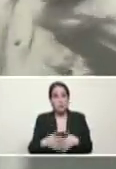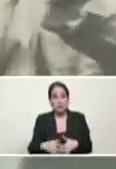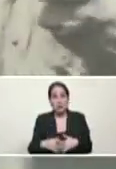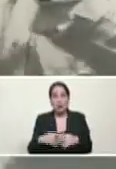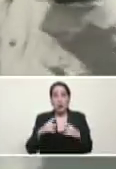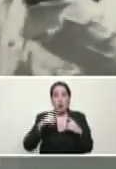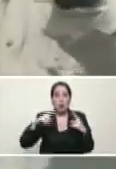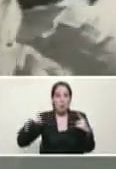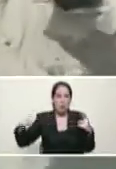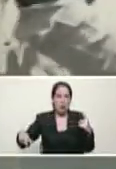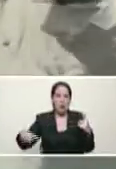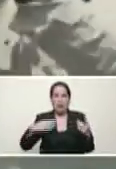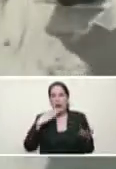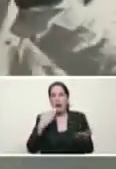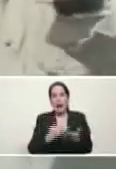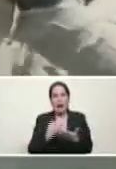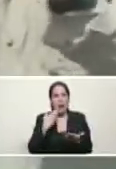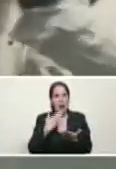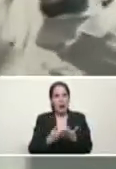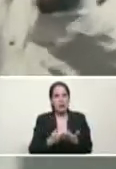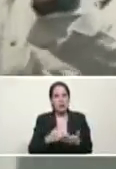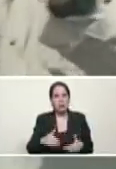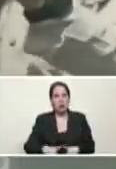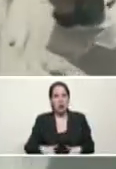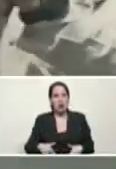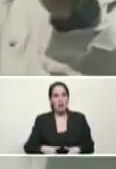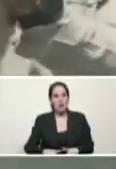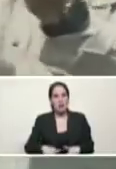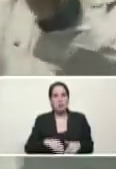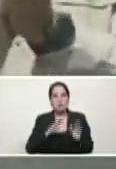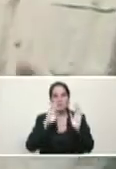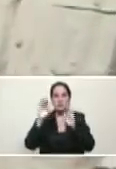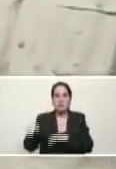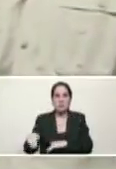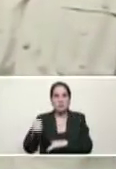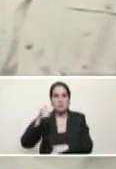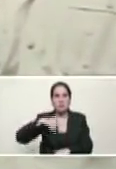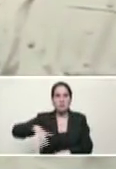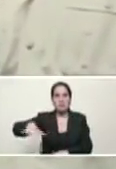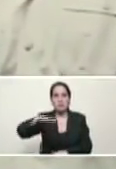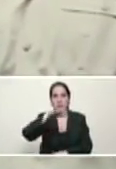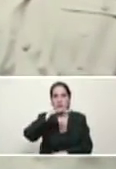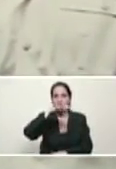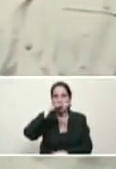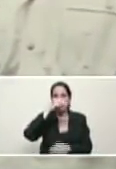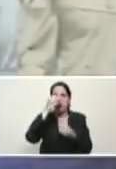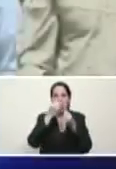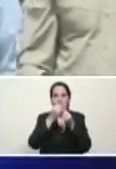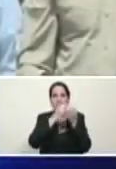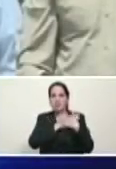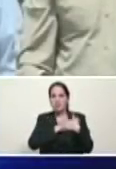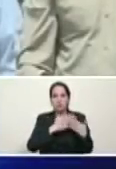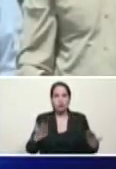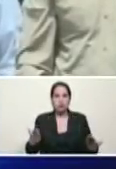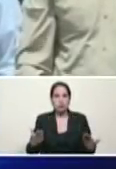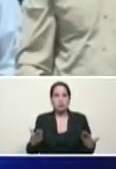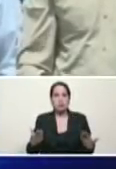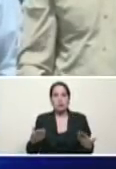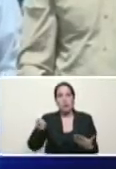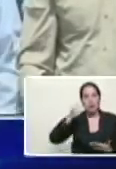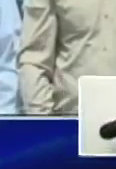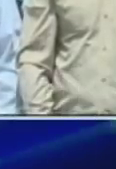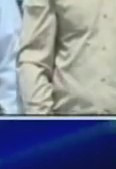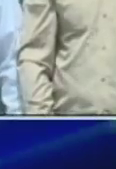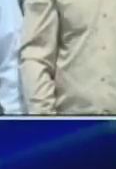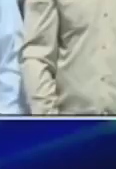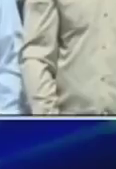todos. Han hecho un gran esfuerzo en apoyo a este pueblo. Así que cuente, presidente, con el pueblo del Estado Bolívar, el